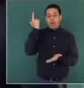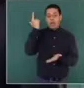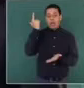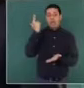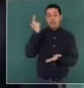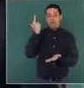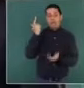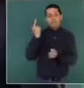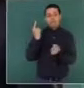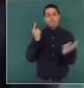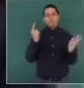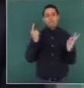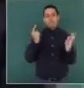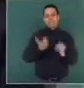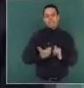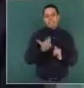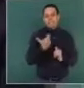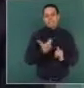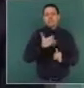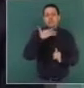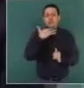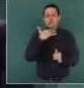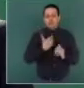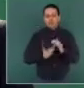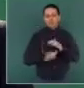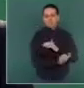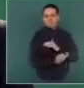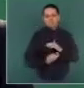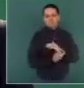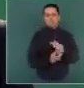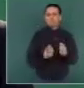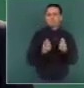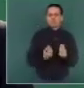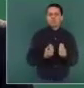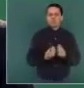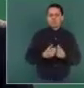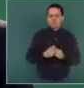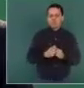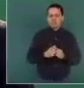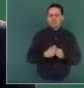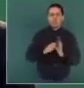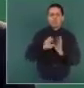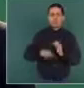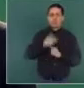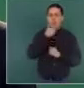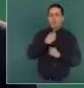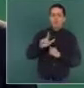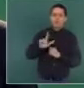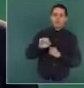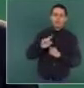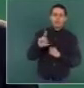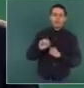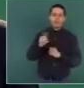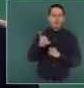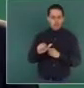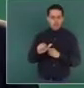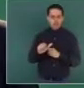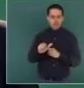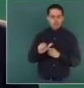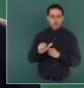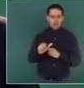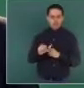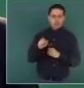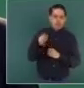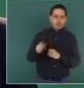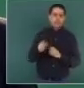de corrupción, como es el caso del señor Lozoya, que